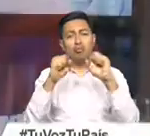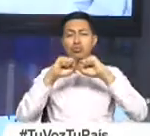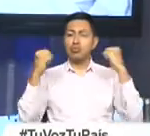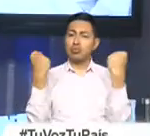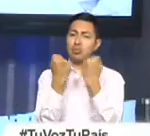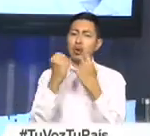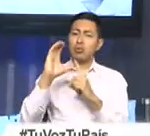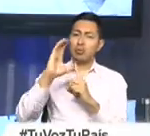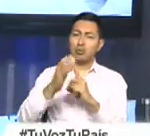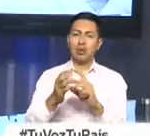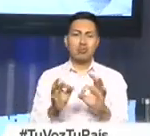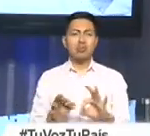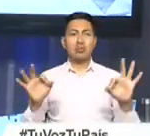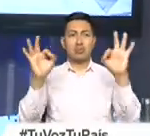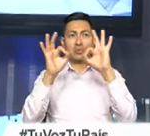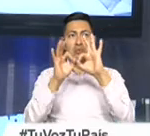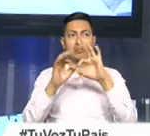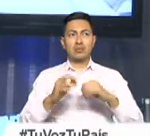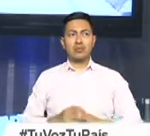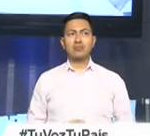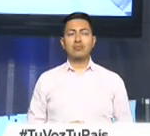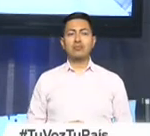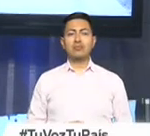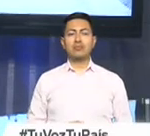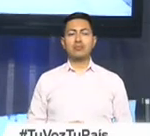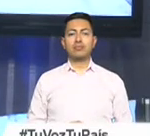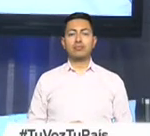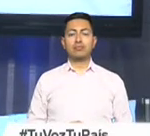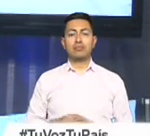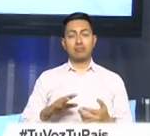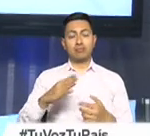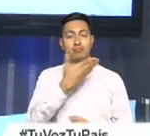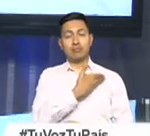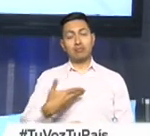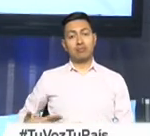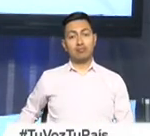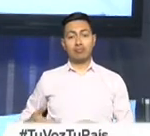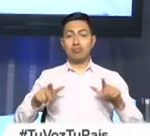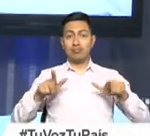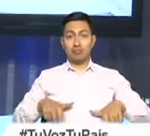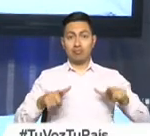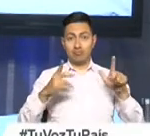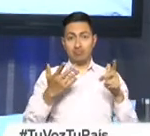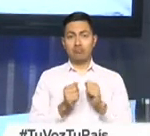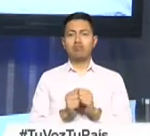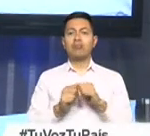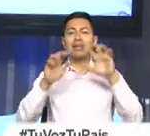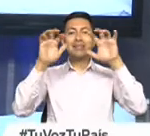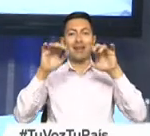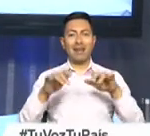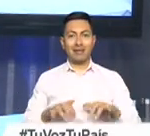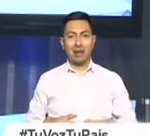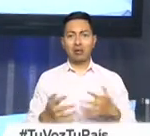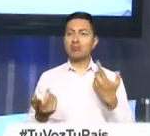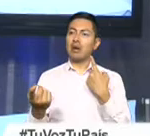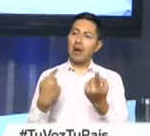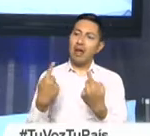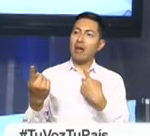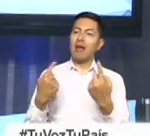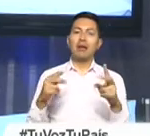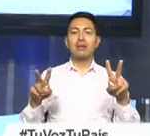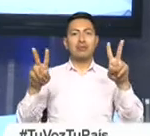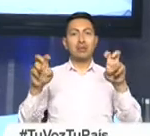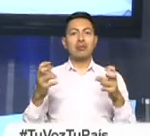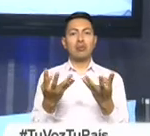culturales. Luego de la reunión que mantuvo el primer mandatario, varios secretarios de Estado se refirieron en rueda de prensa sobre